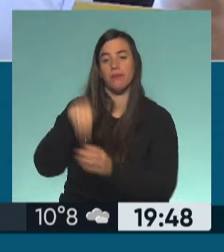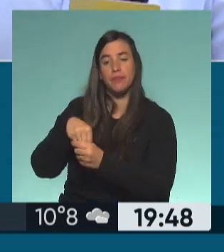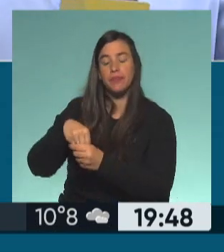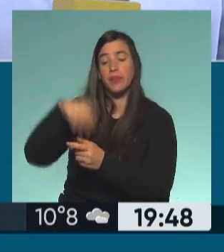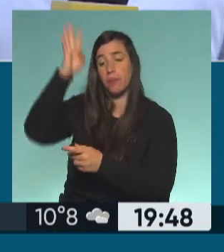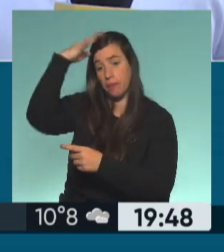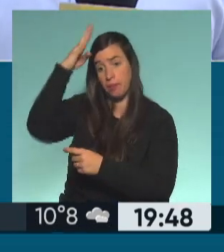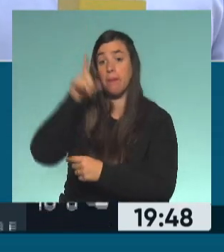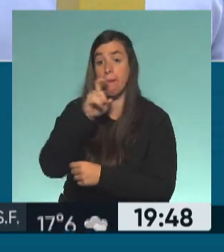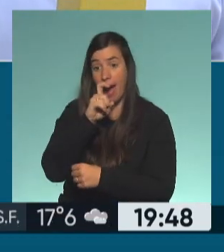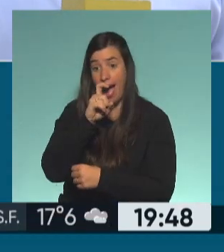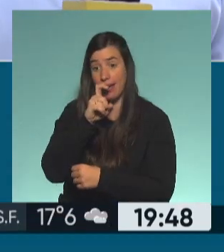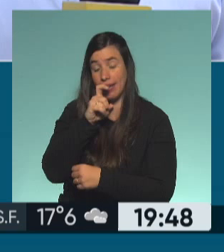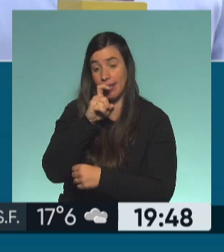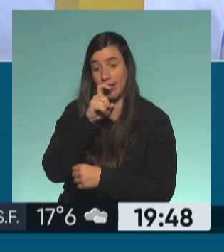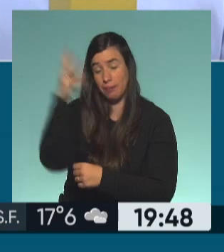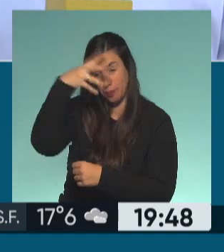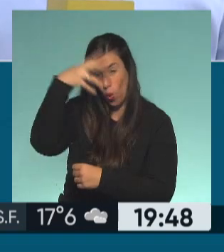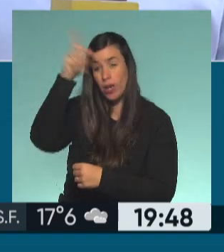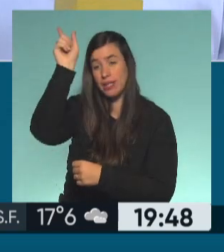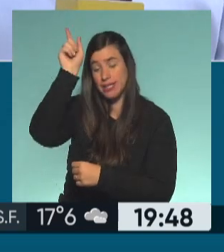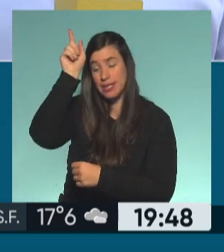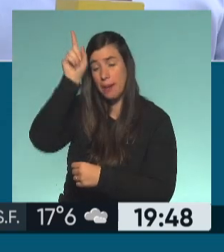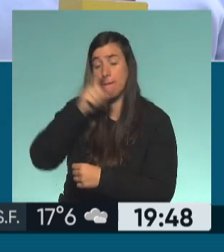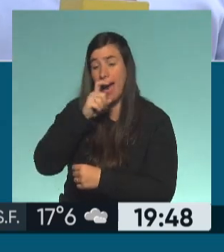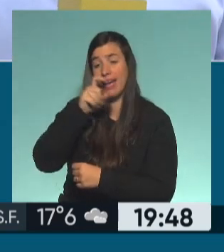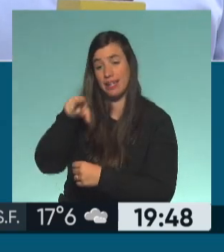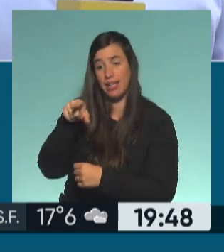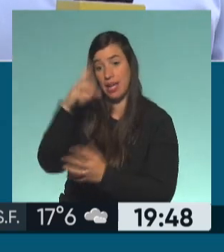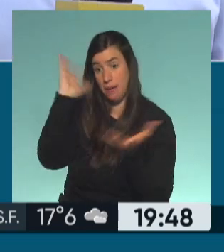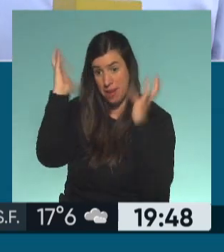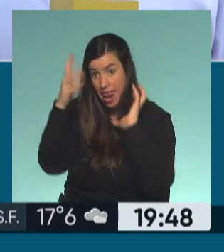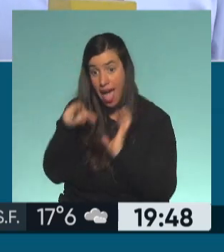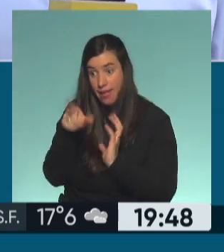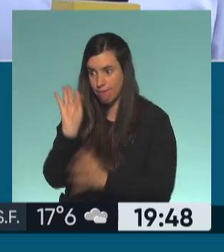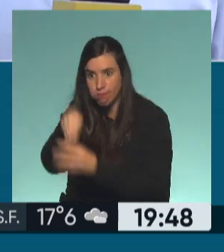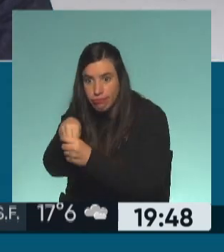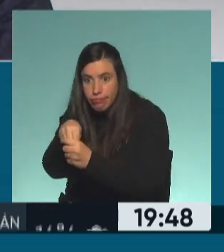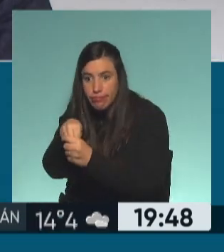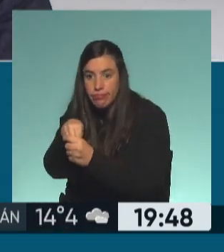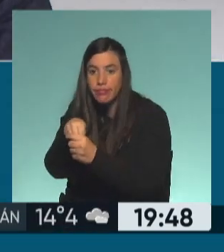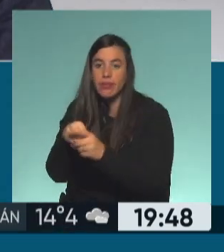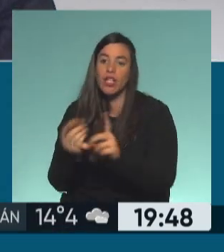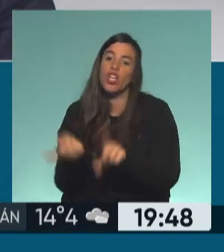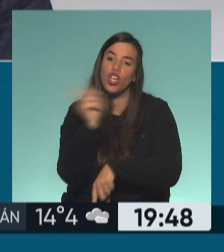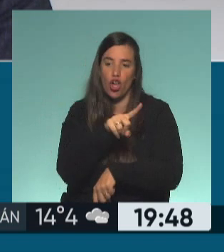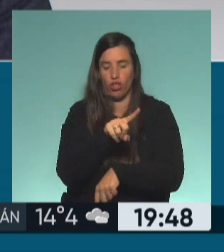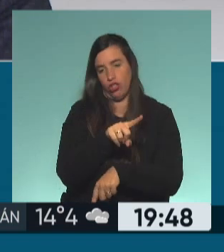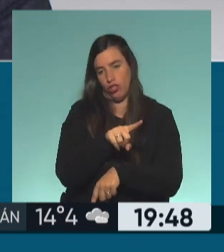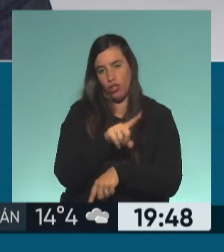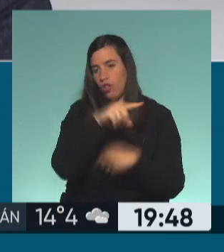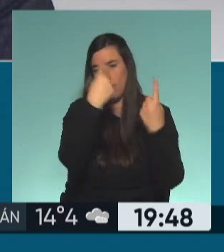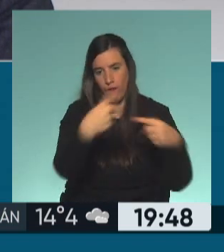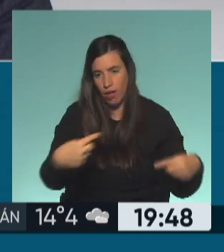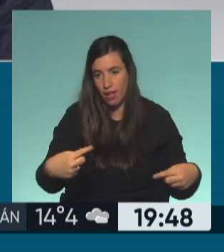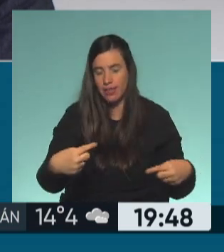por supuesto, por Milei detrás, cerca, muy cerca, y otra cosa es el larretismo. De fondo, el